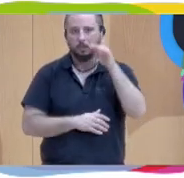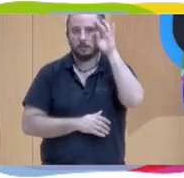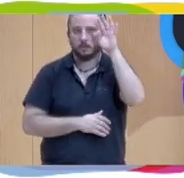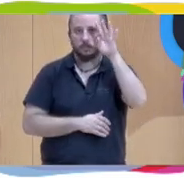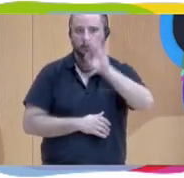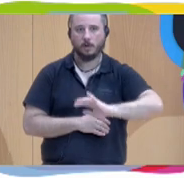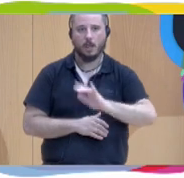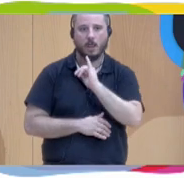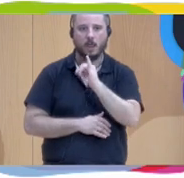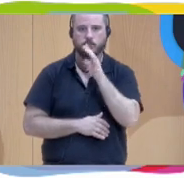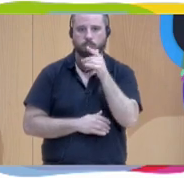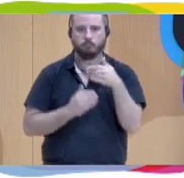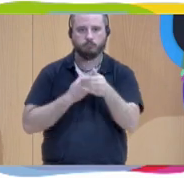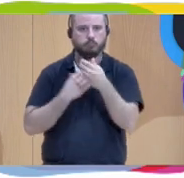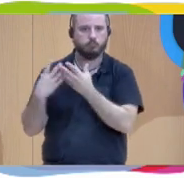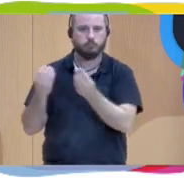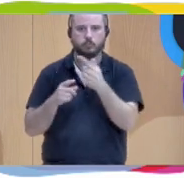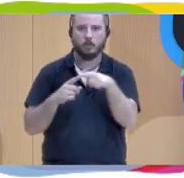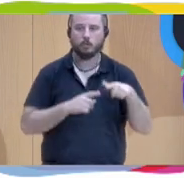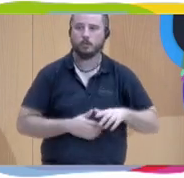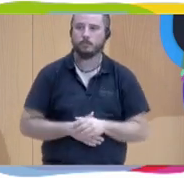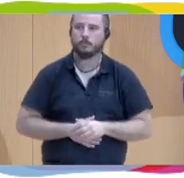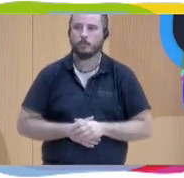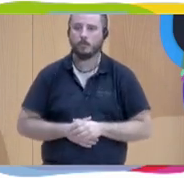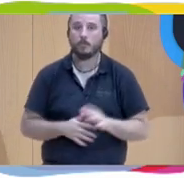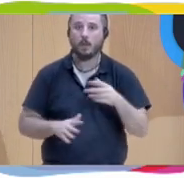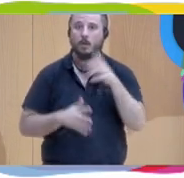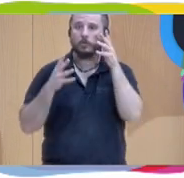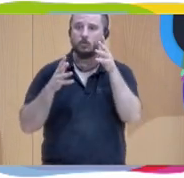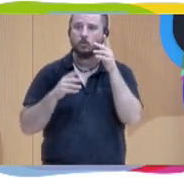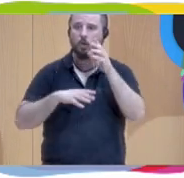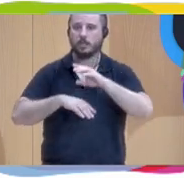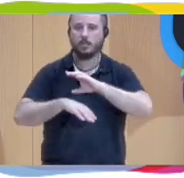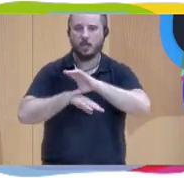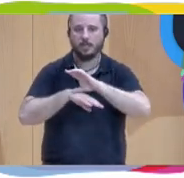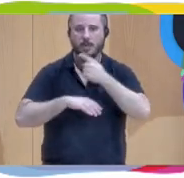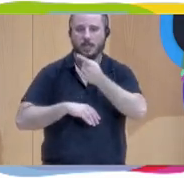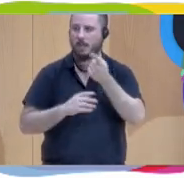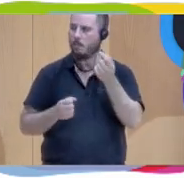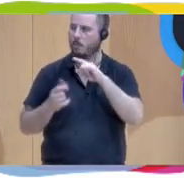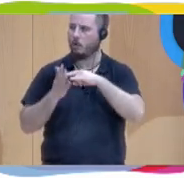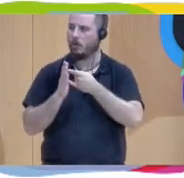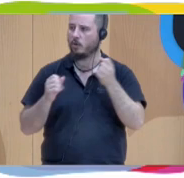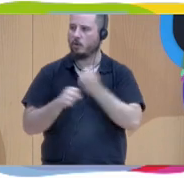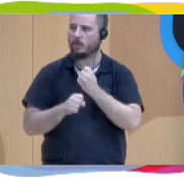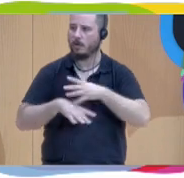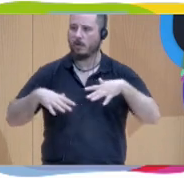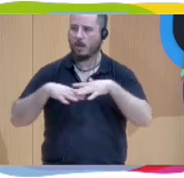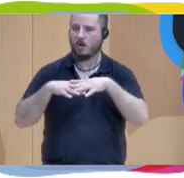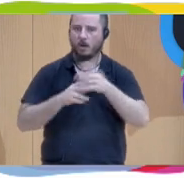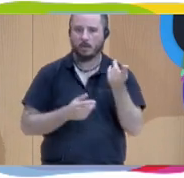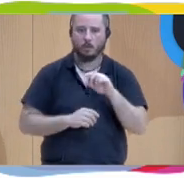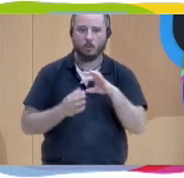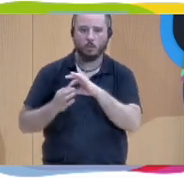lo que tenemos que ganar. ¿Qué vamos a hacer ahora? Nos hablaba la consejera de ese proyecto, de ese trabajo en red que cuenta con la financiación de la Unión